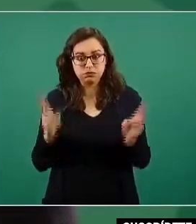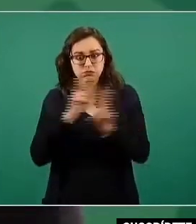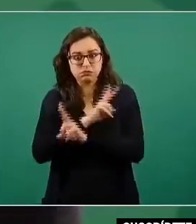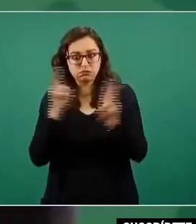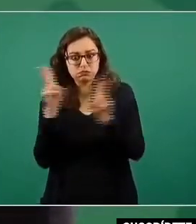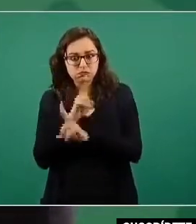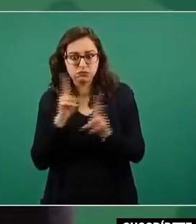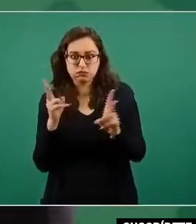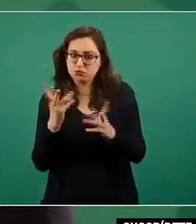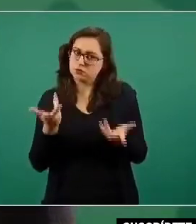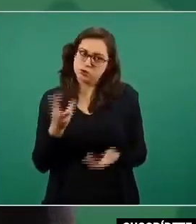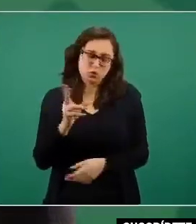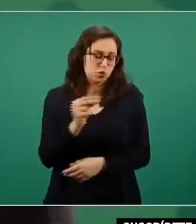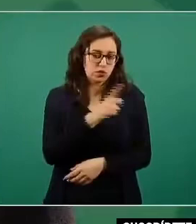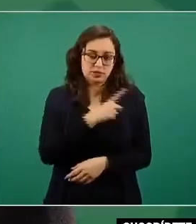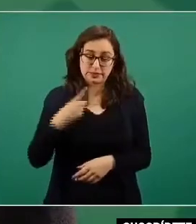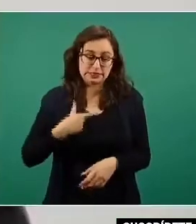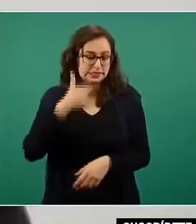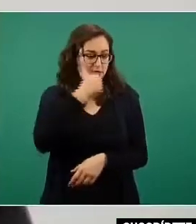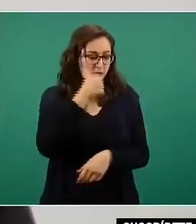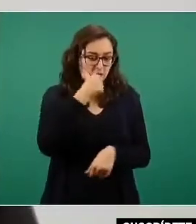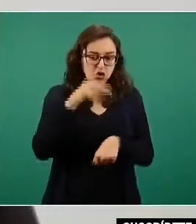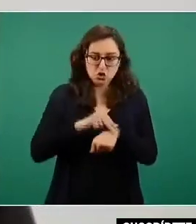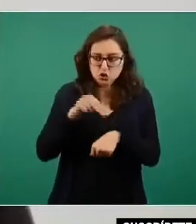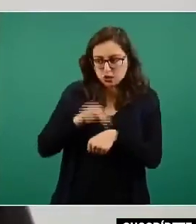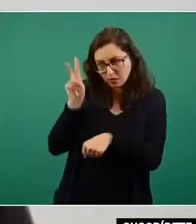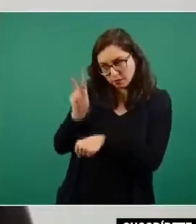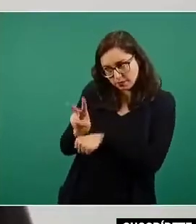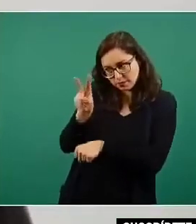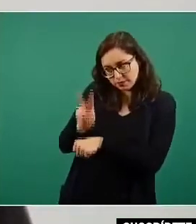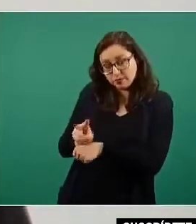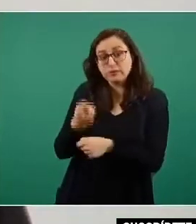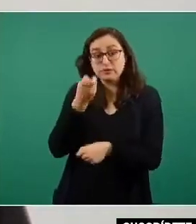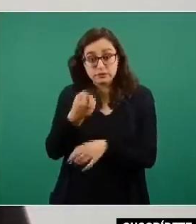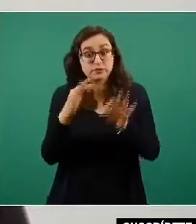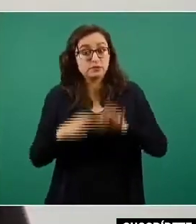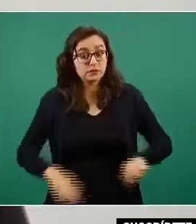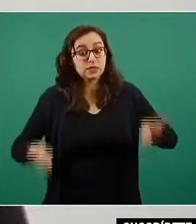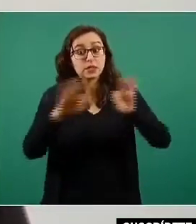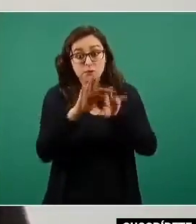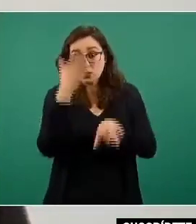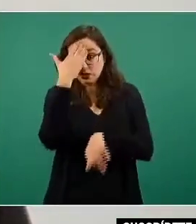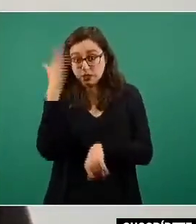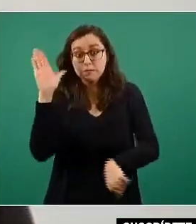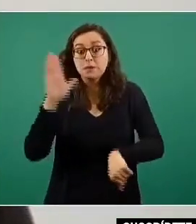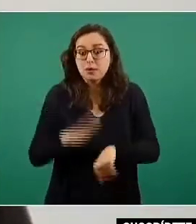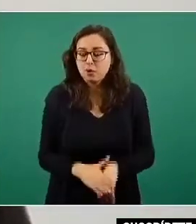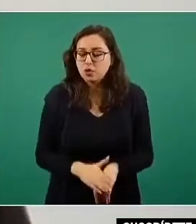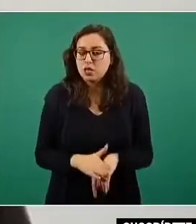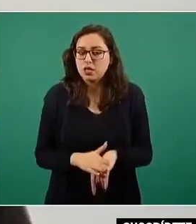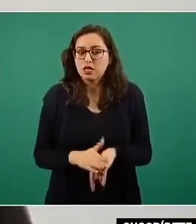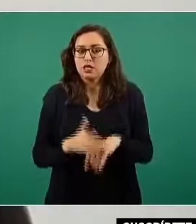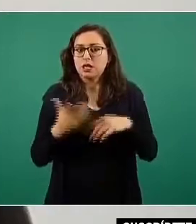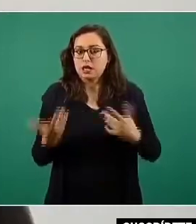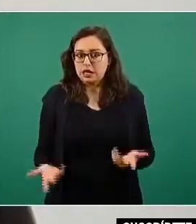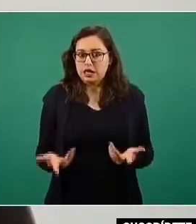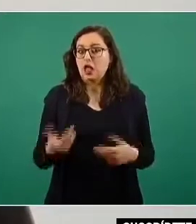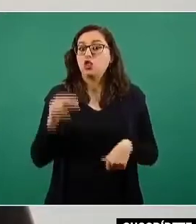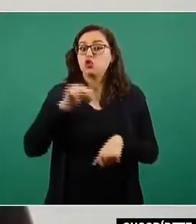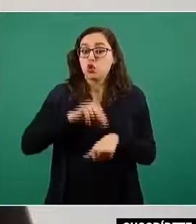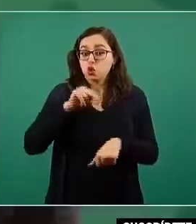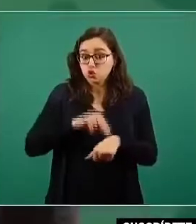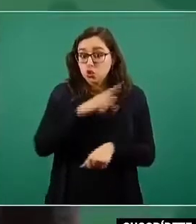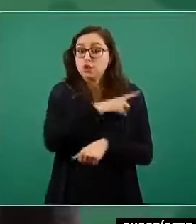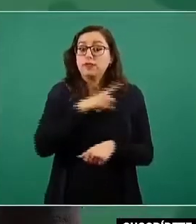acompañada de estos elementos que hemos comentado, y esto es importante entonces que la población lo sepa. Debe haber una indicación y